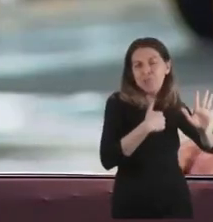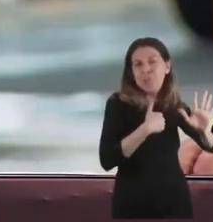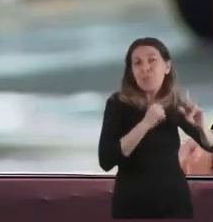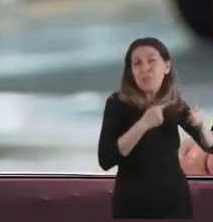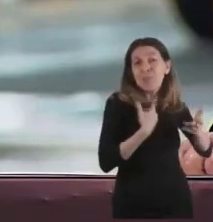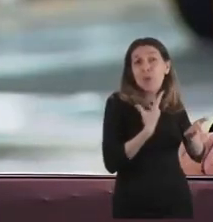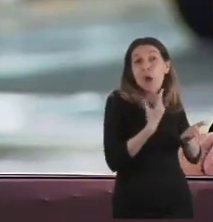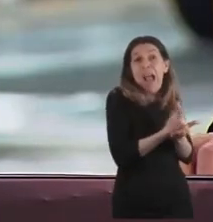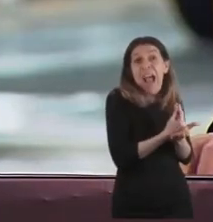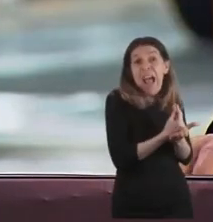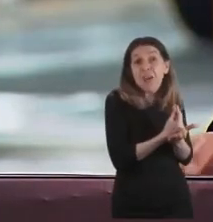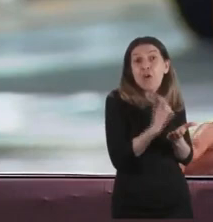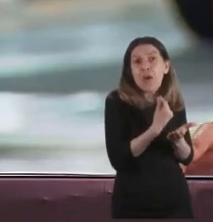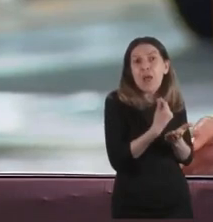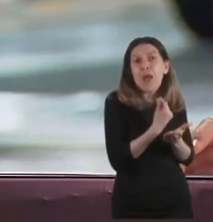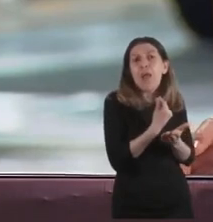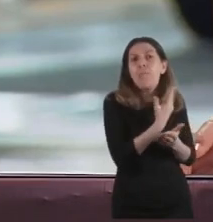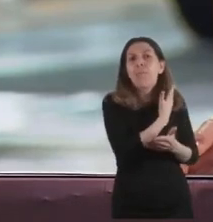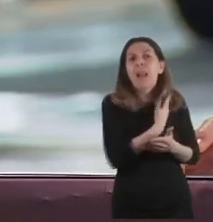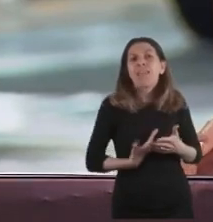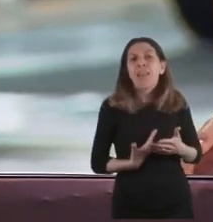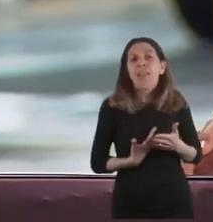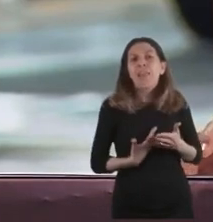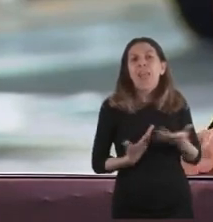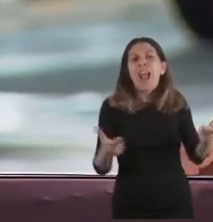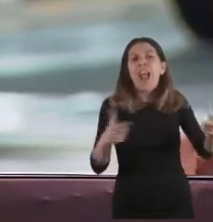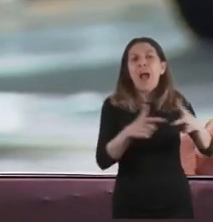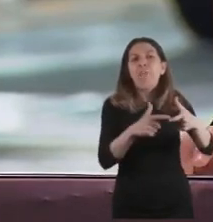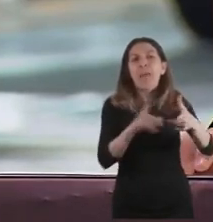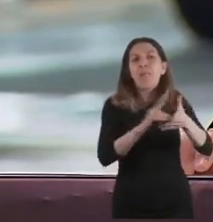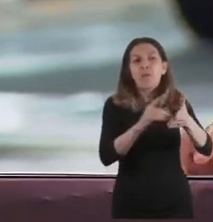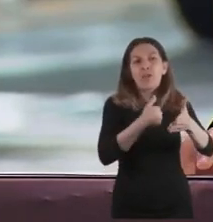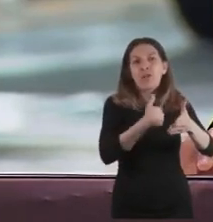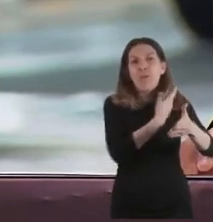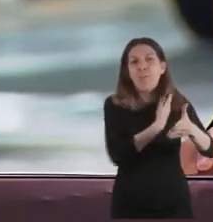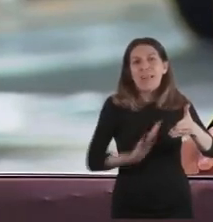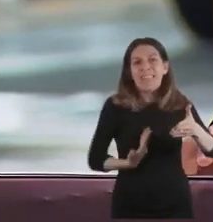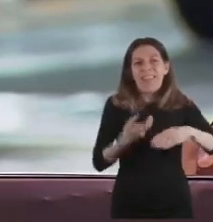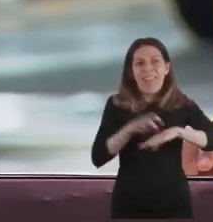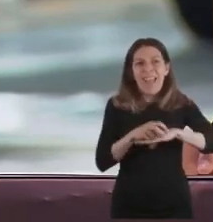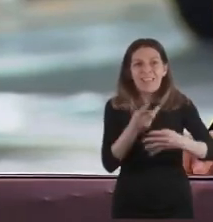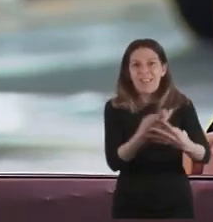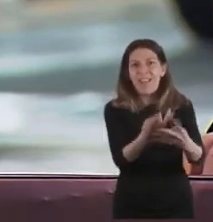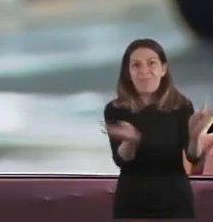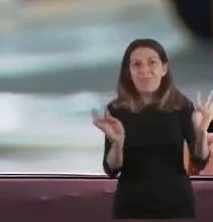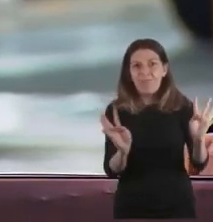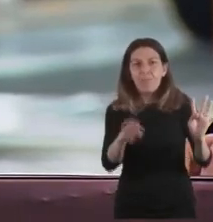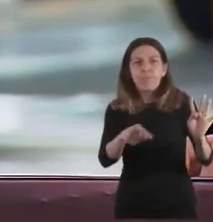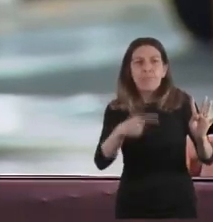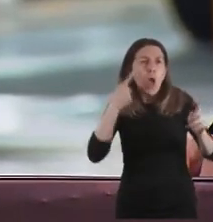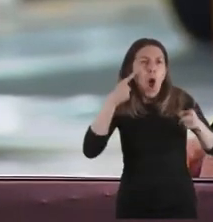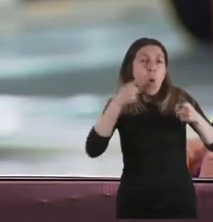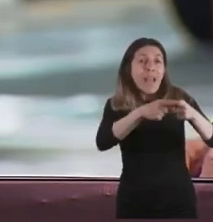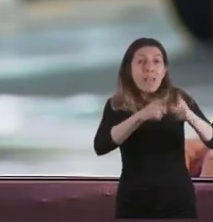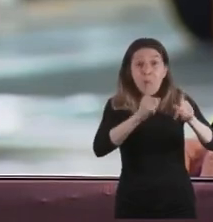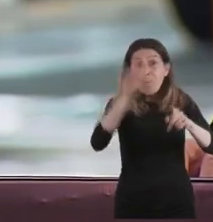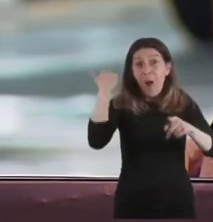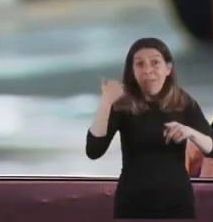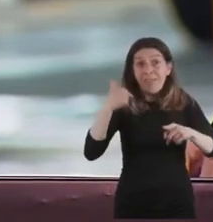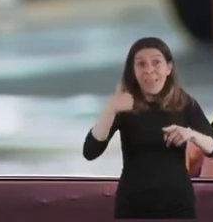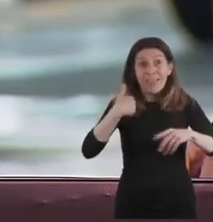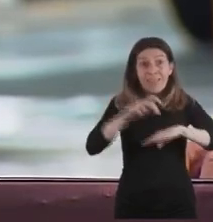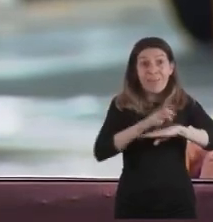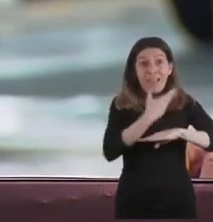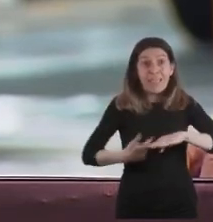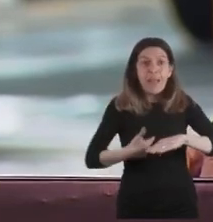precisamente era el de presidente de la Cámara de Diputados. Y el desafío era recorrer el camino del diálogo